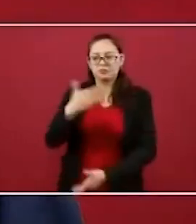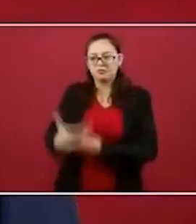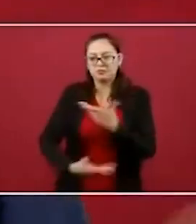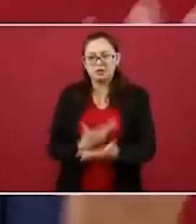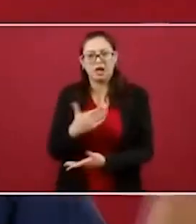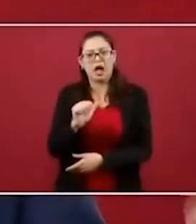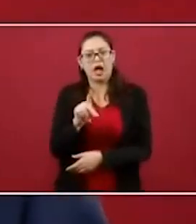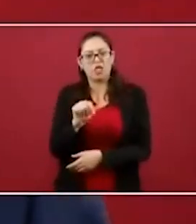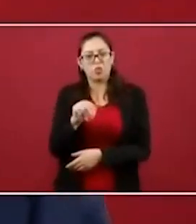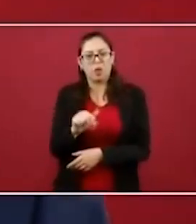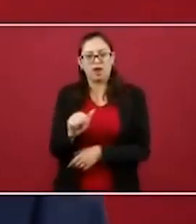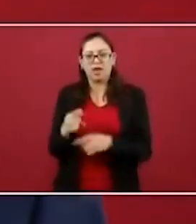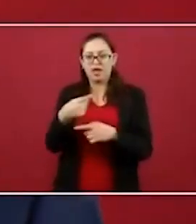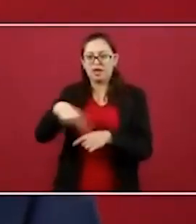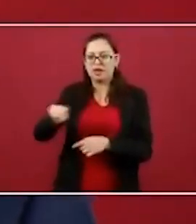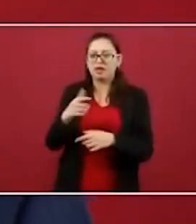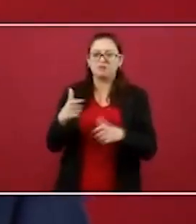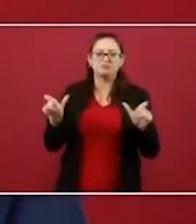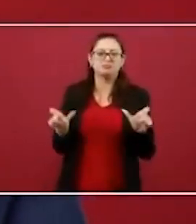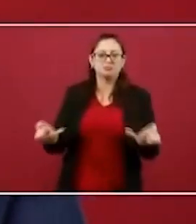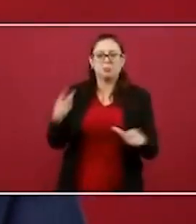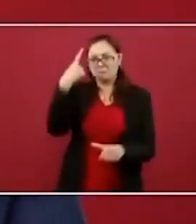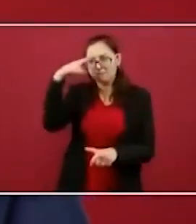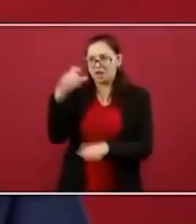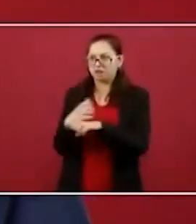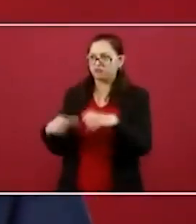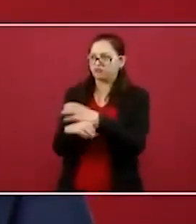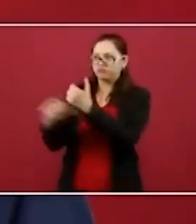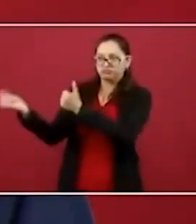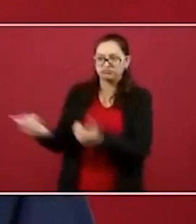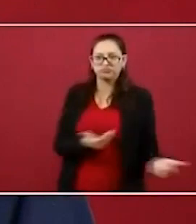va a revisar.